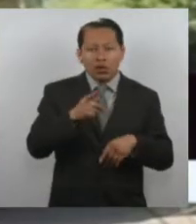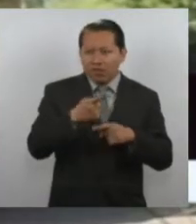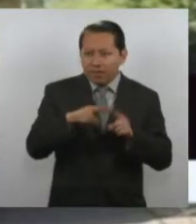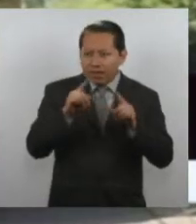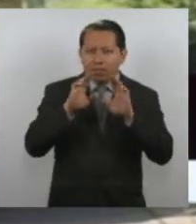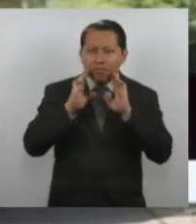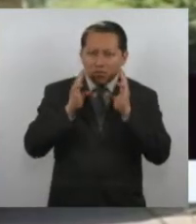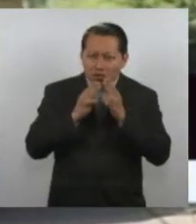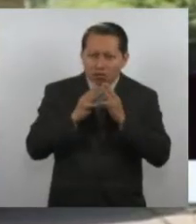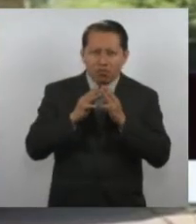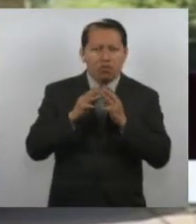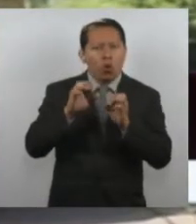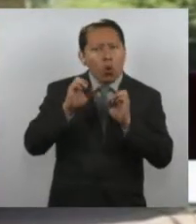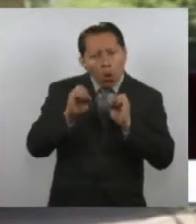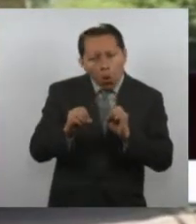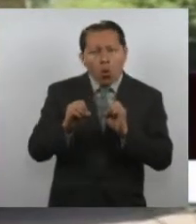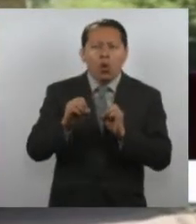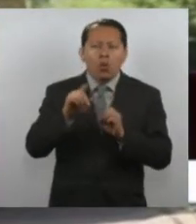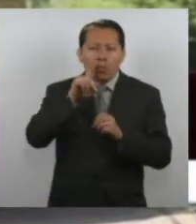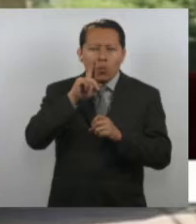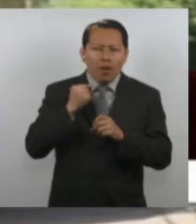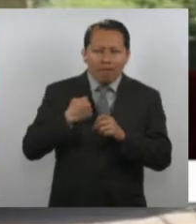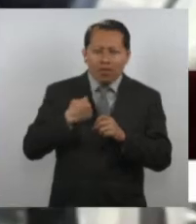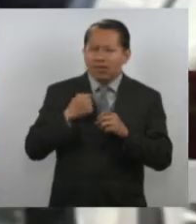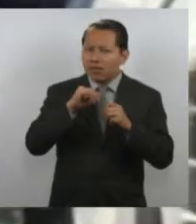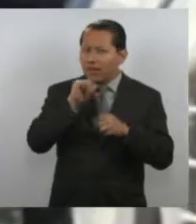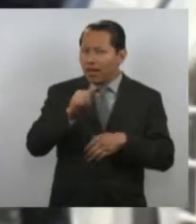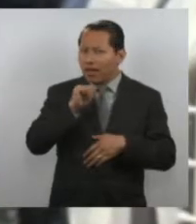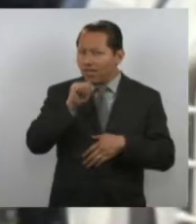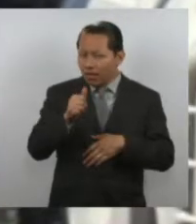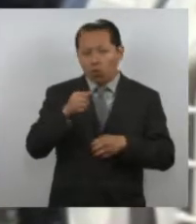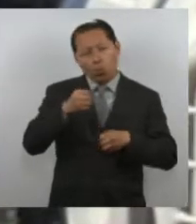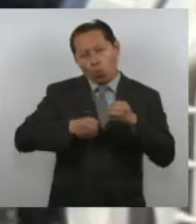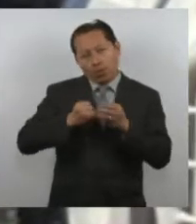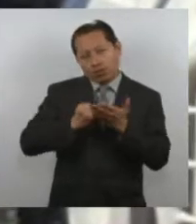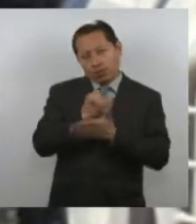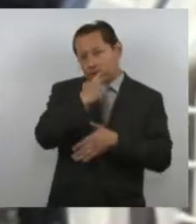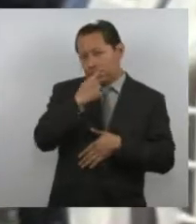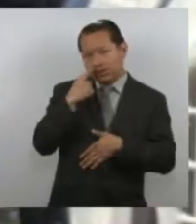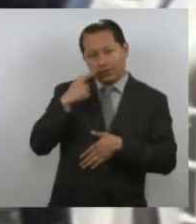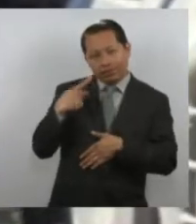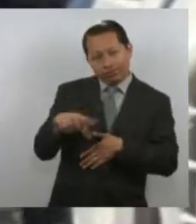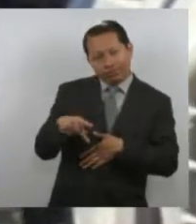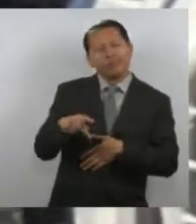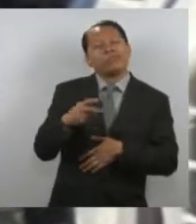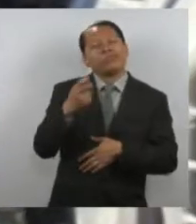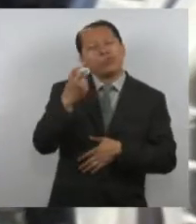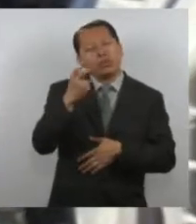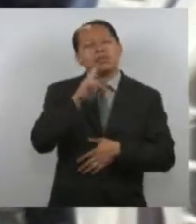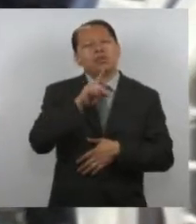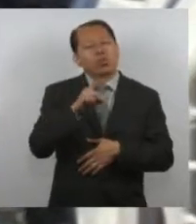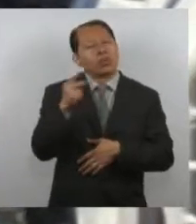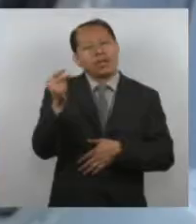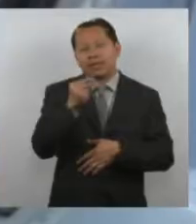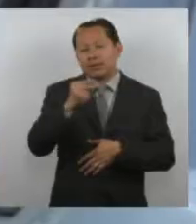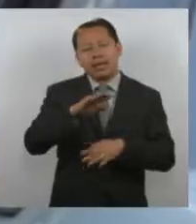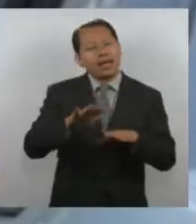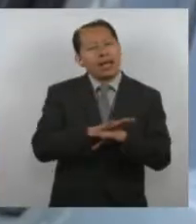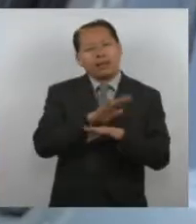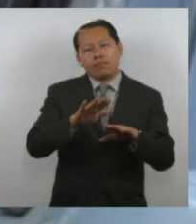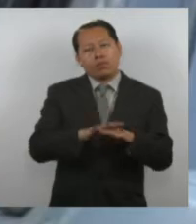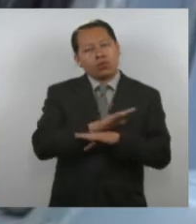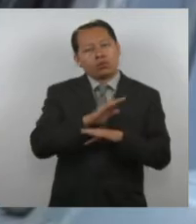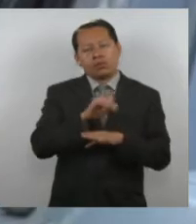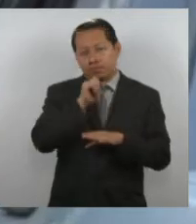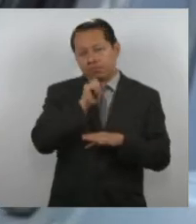a un feminicida. Entonces sí hay aspectos que se necesitan precisamente hacer una reforma a partir